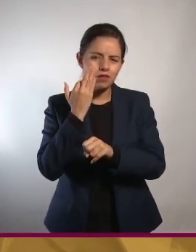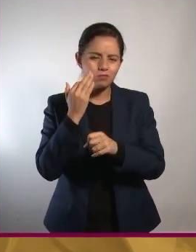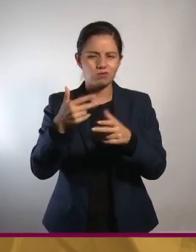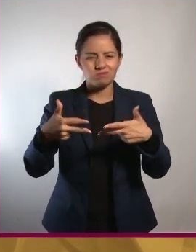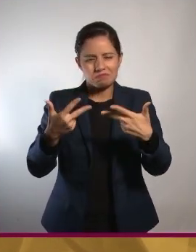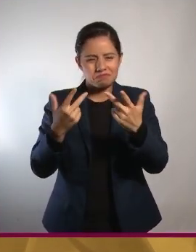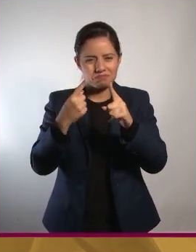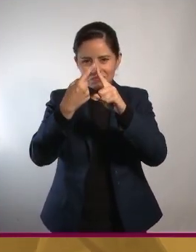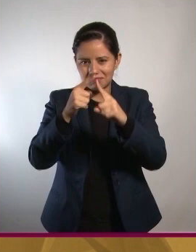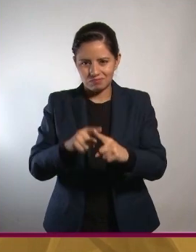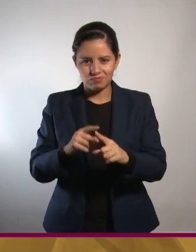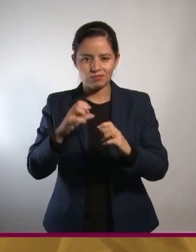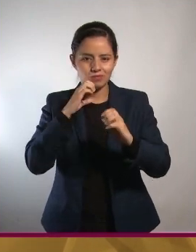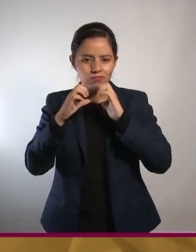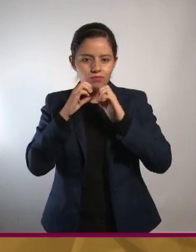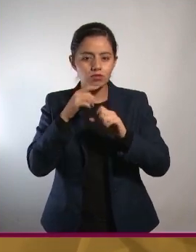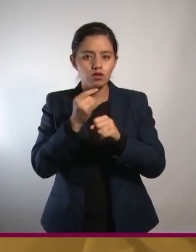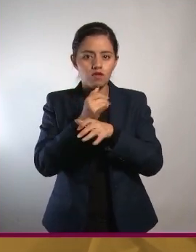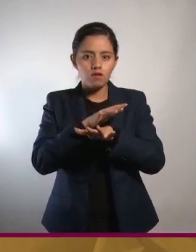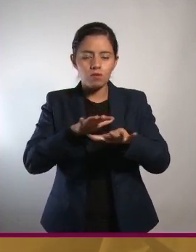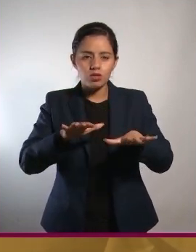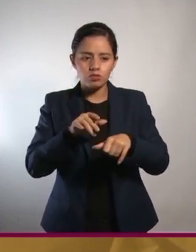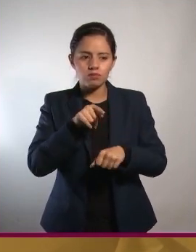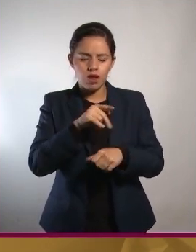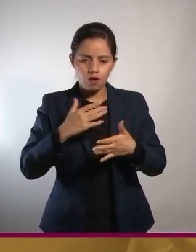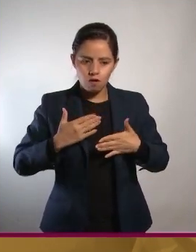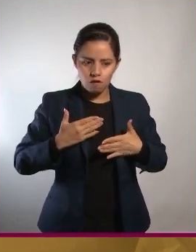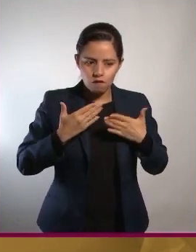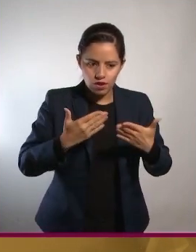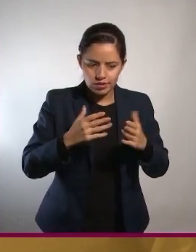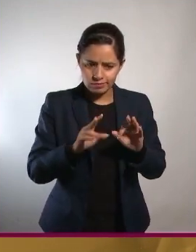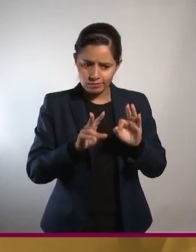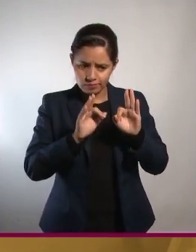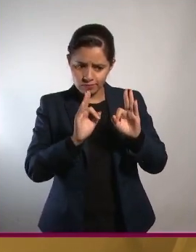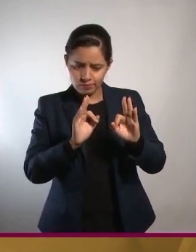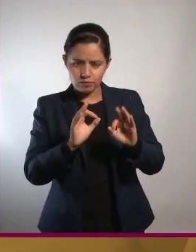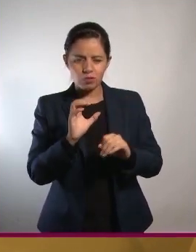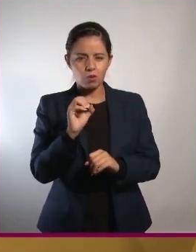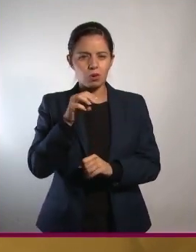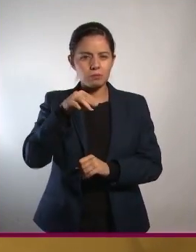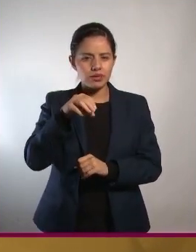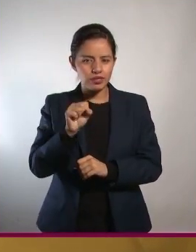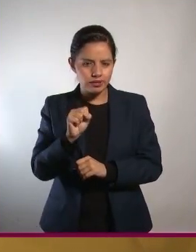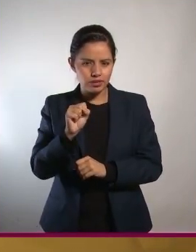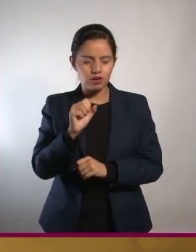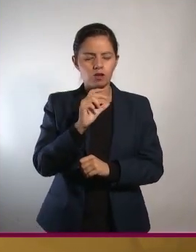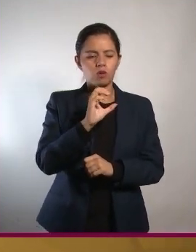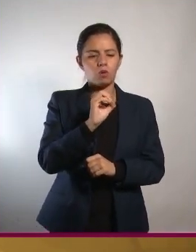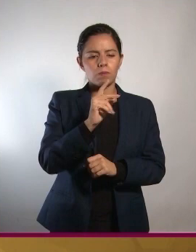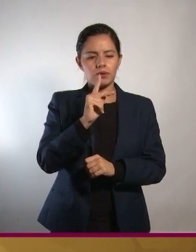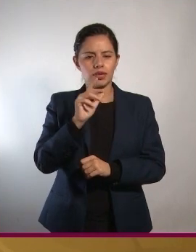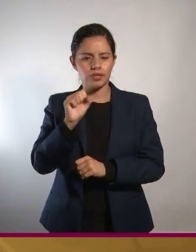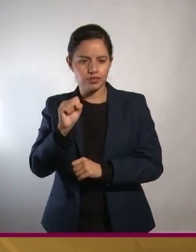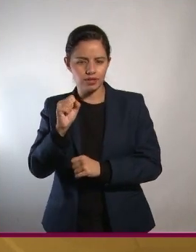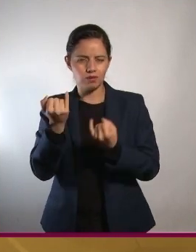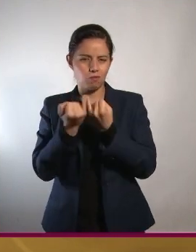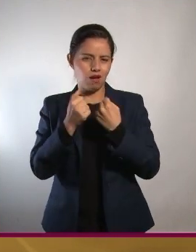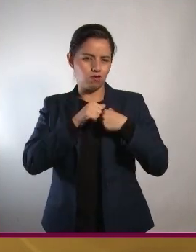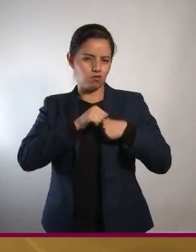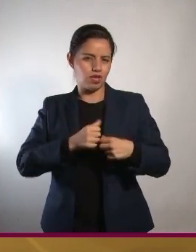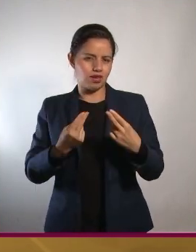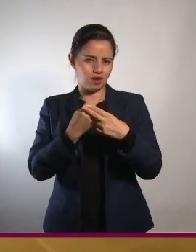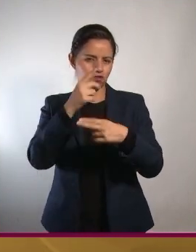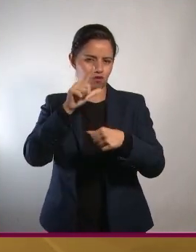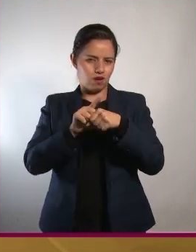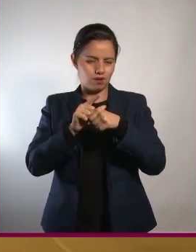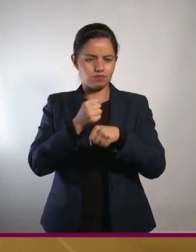su información sobre COVID-19 solo de fuentes confiables como la OMS, la OPS y sus autoridades nacionales de salud,